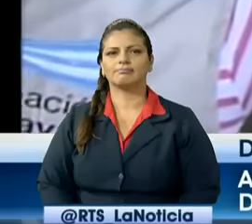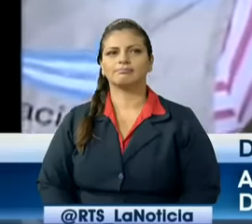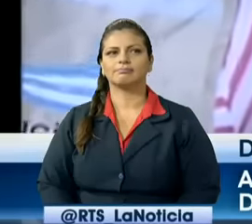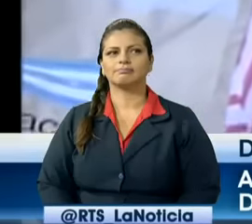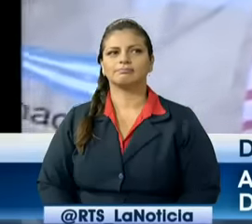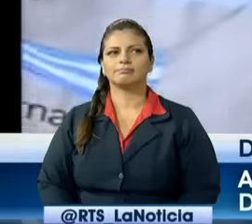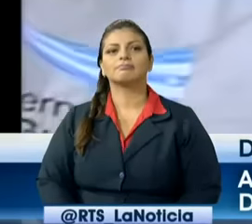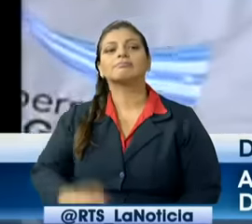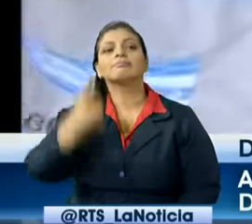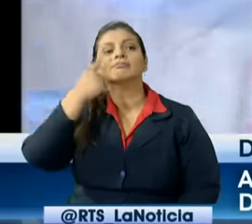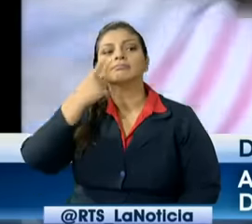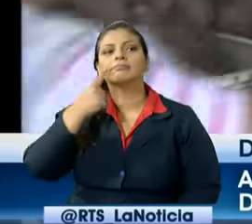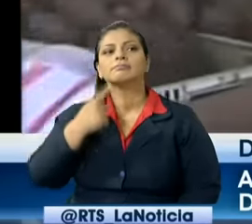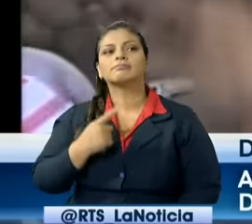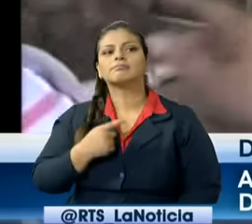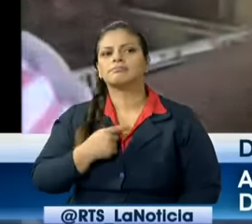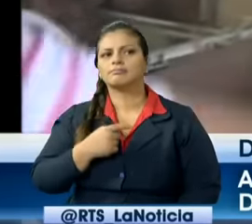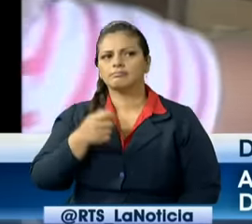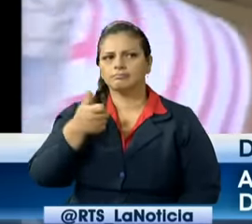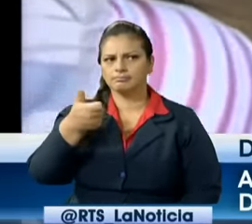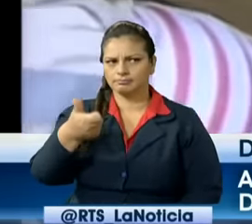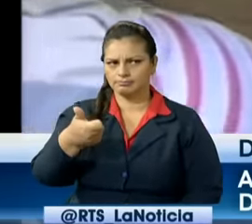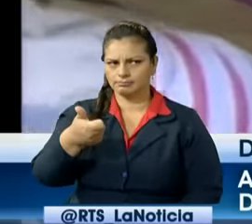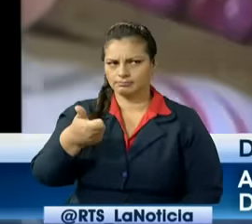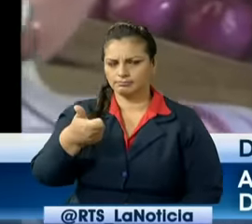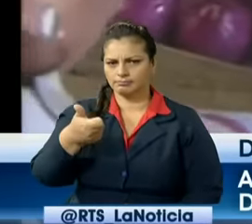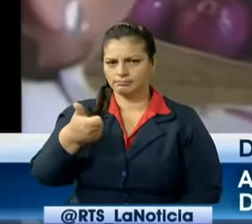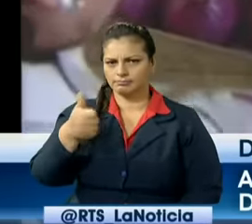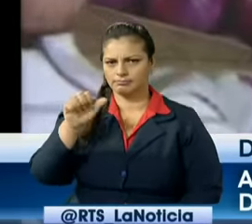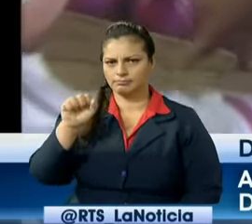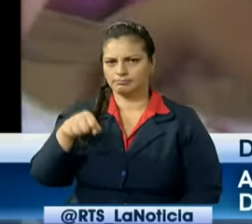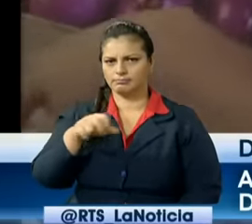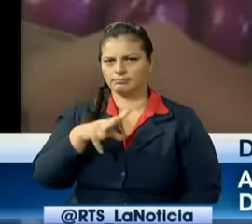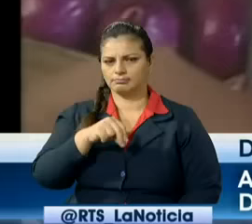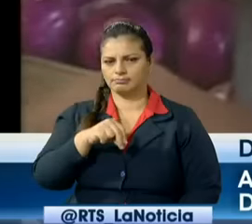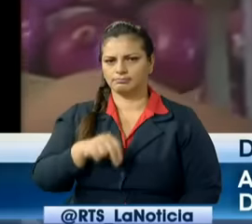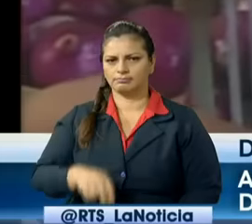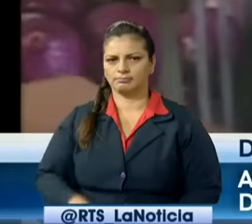el delegado de la gobernación se encuentra aquí también haciendo el recorrido.